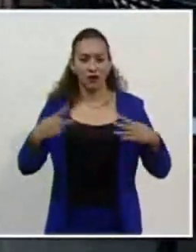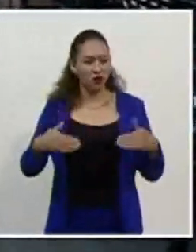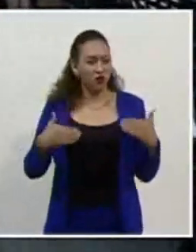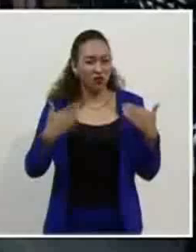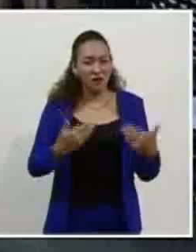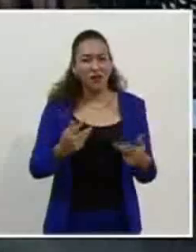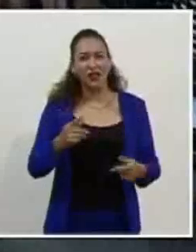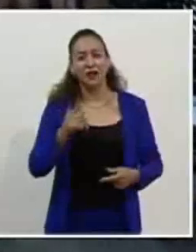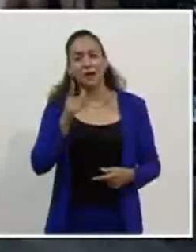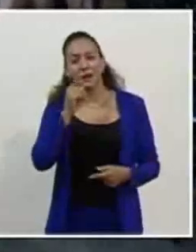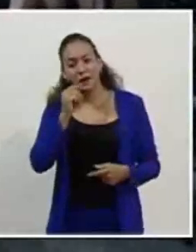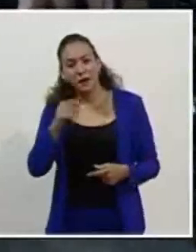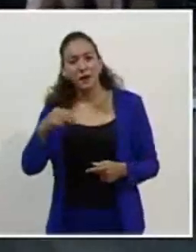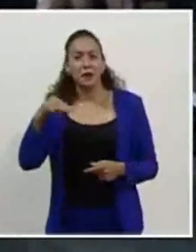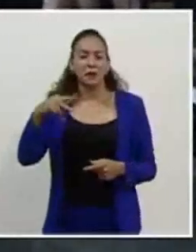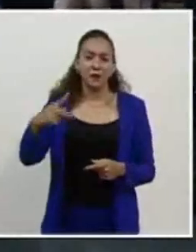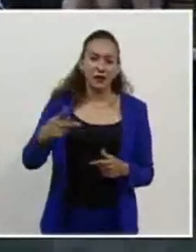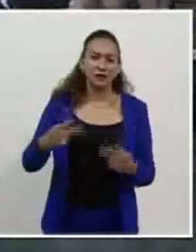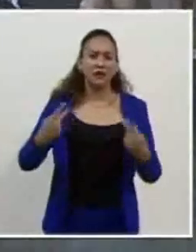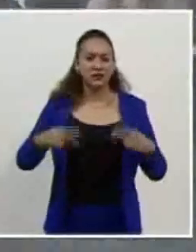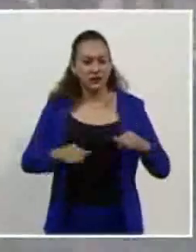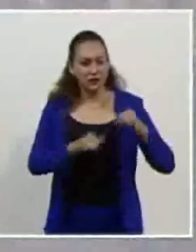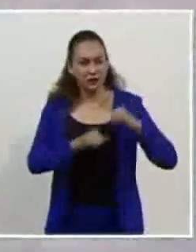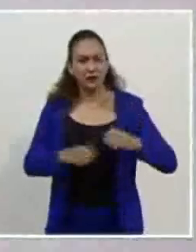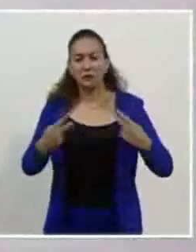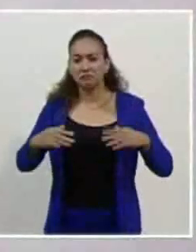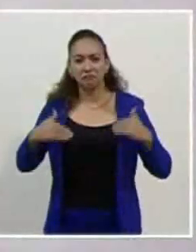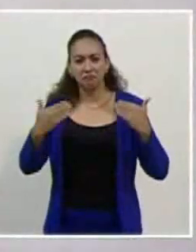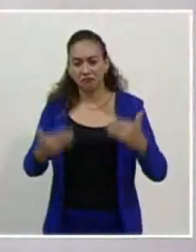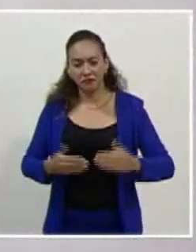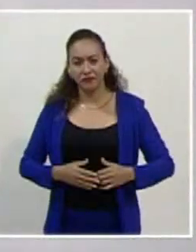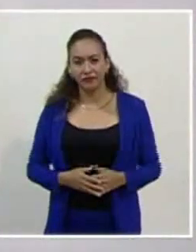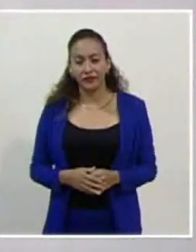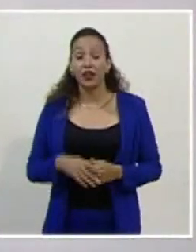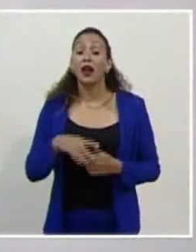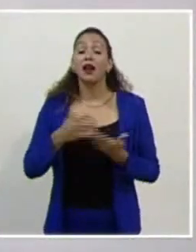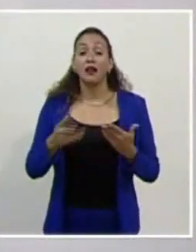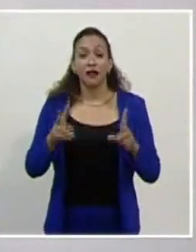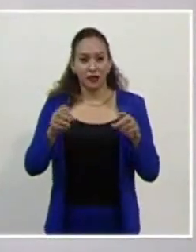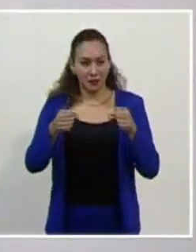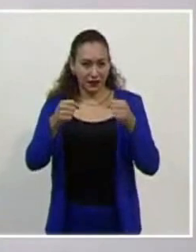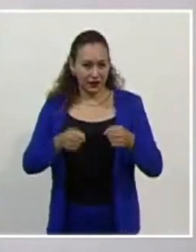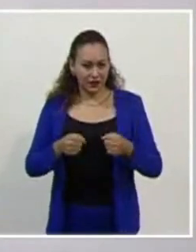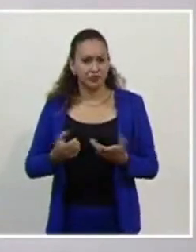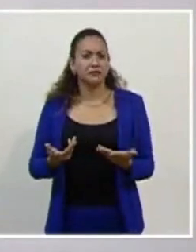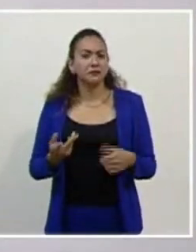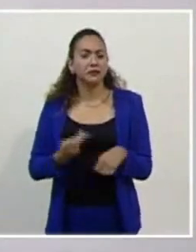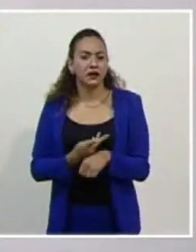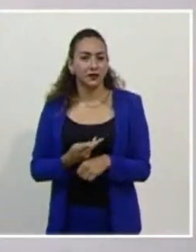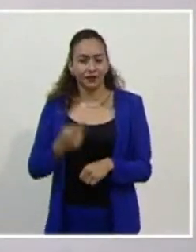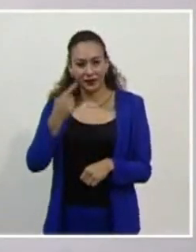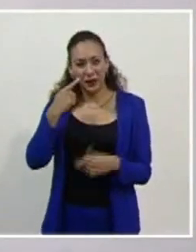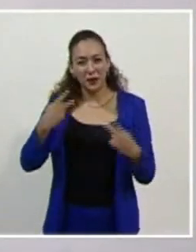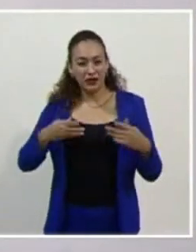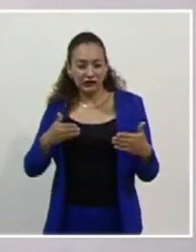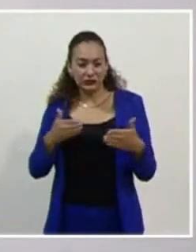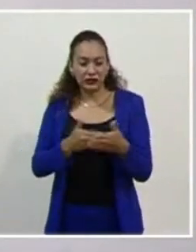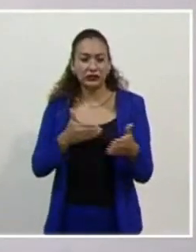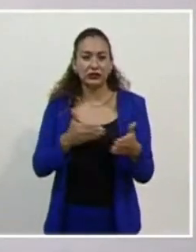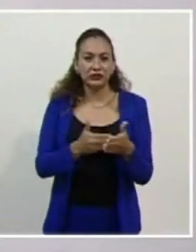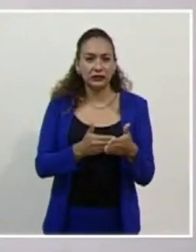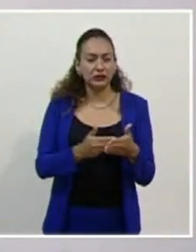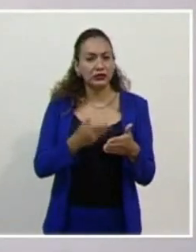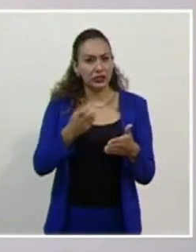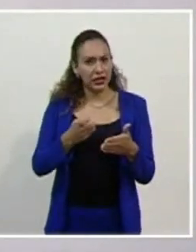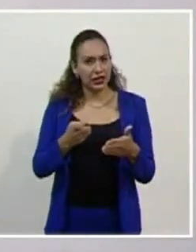A las personas el derecho les parece distante y complejo. En materia de seguridad, el distanciamiento entre autoridades y ciudadanía es